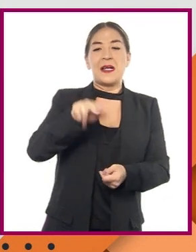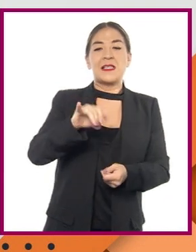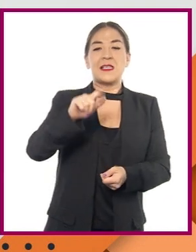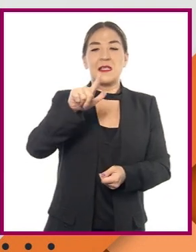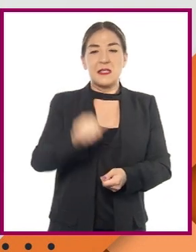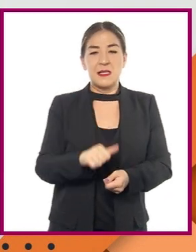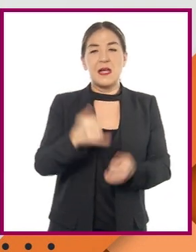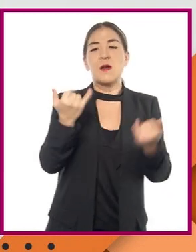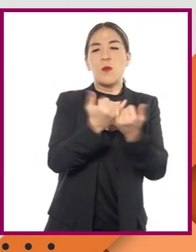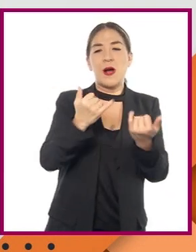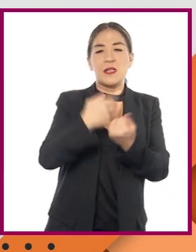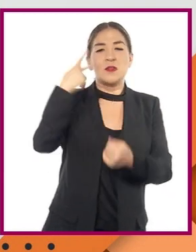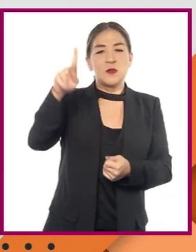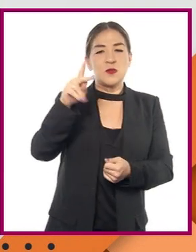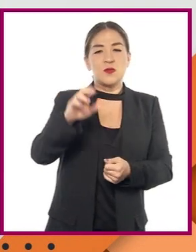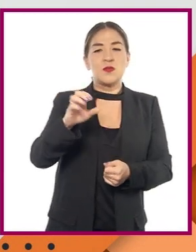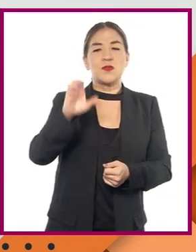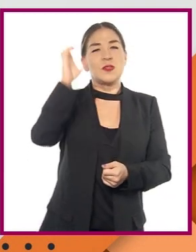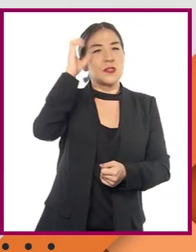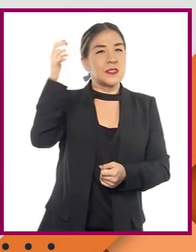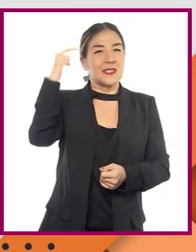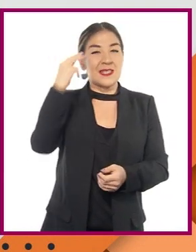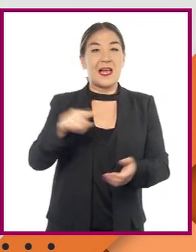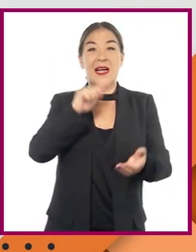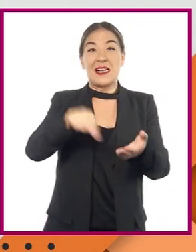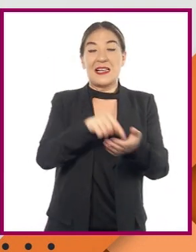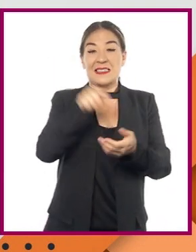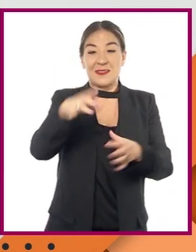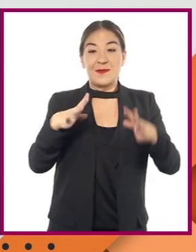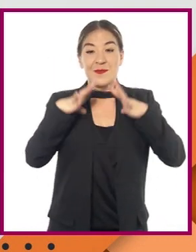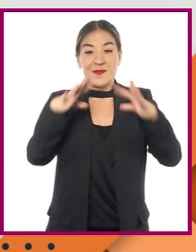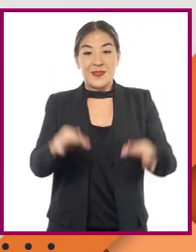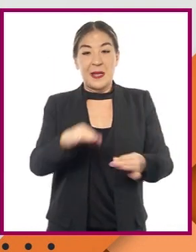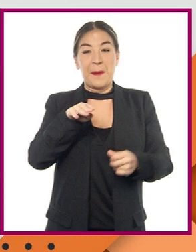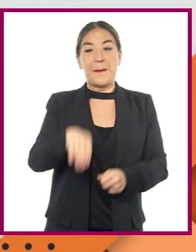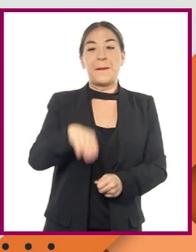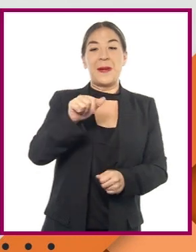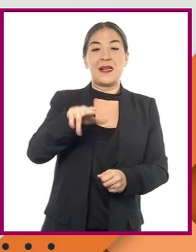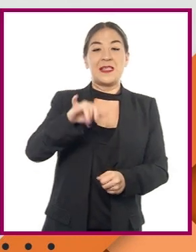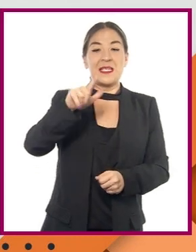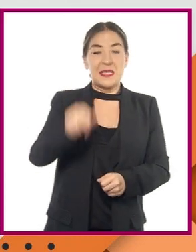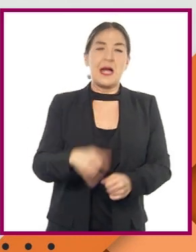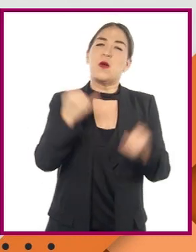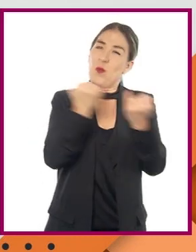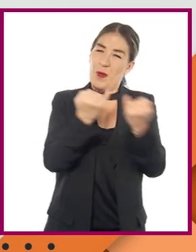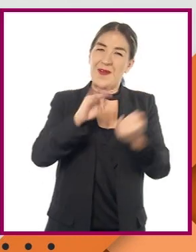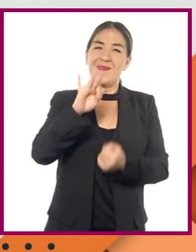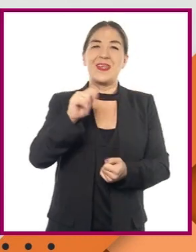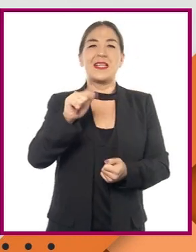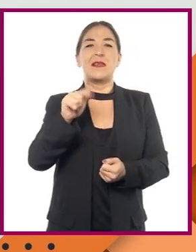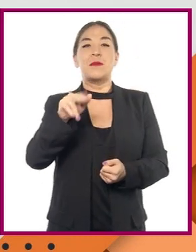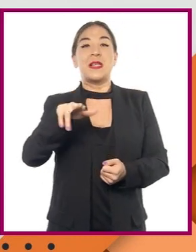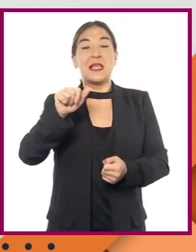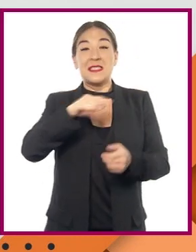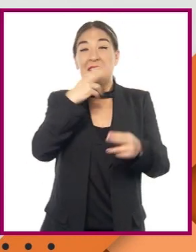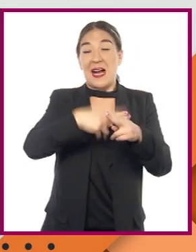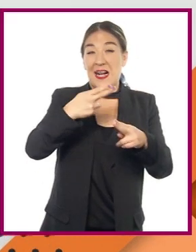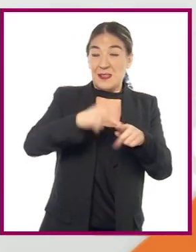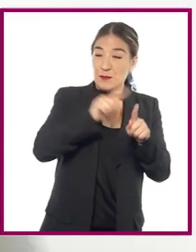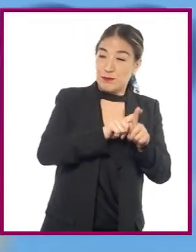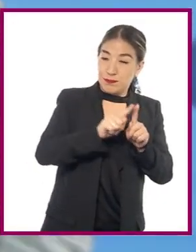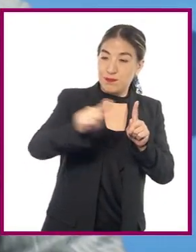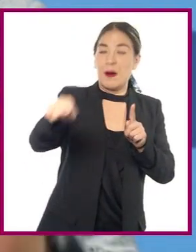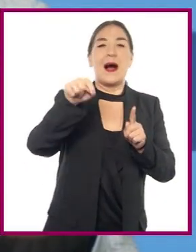de China, que partía desde el recién fundado puerto de Manila, Filipinas, hasta Acapulco, en Nueva